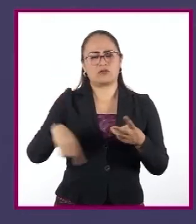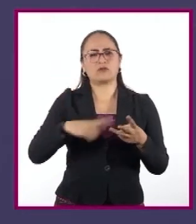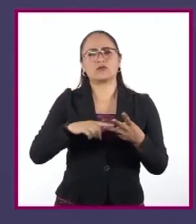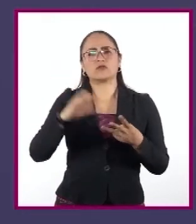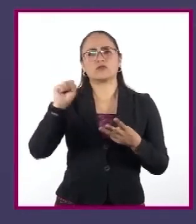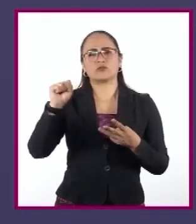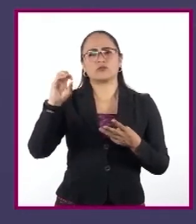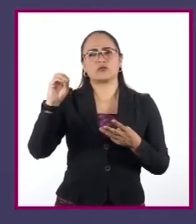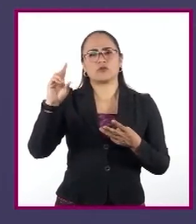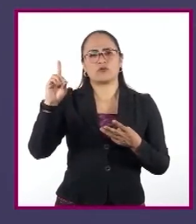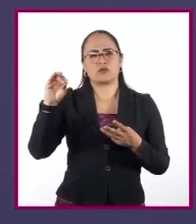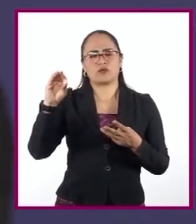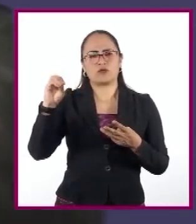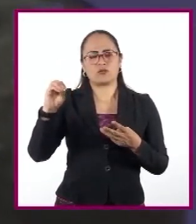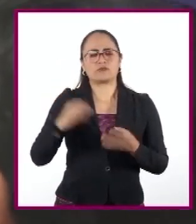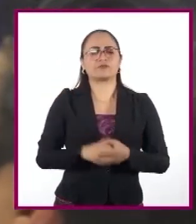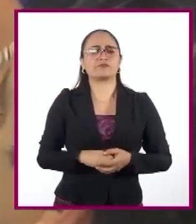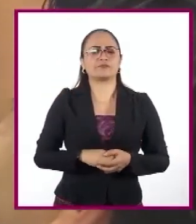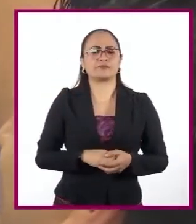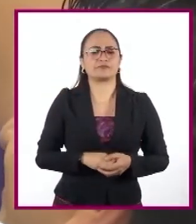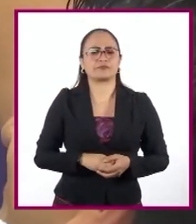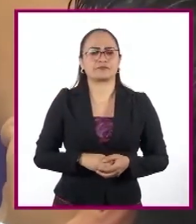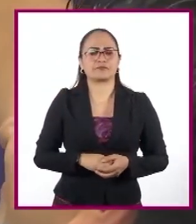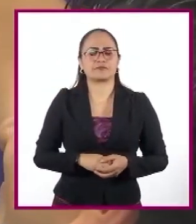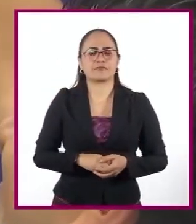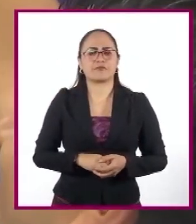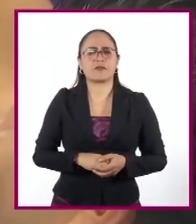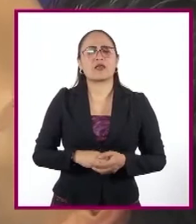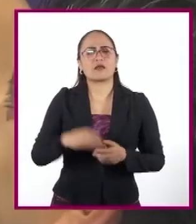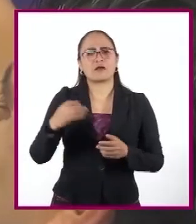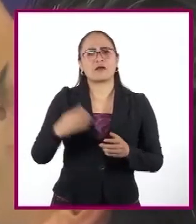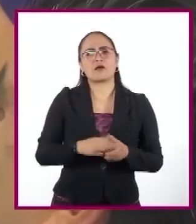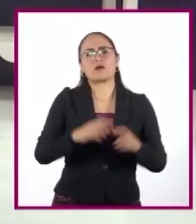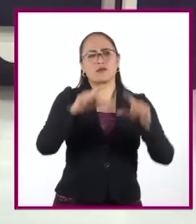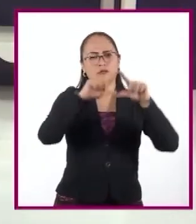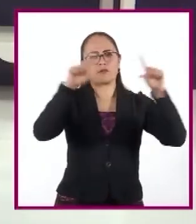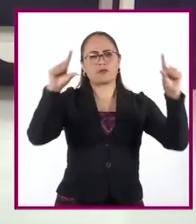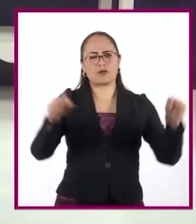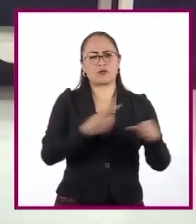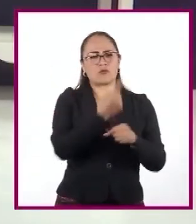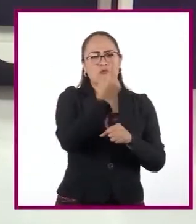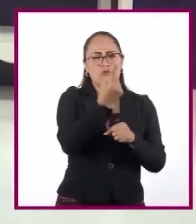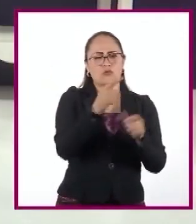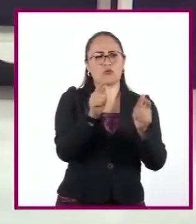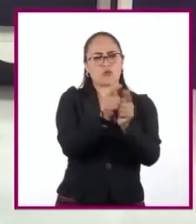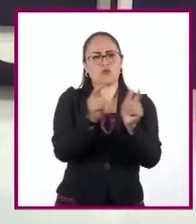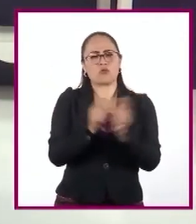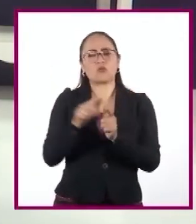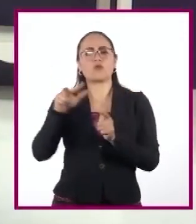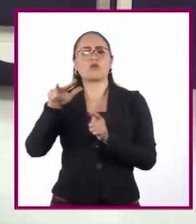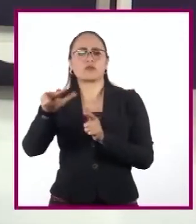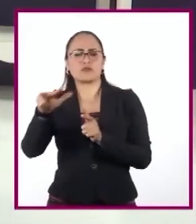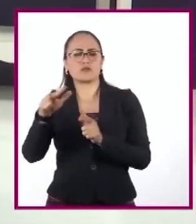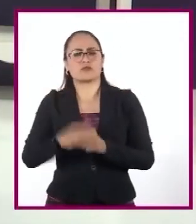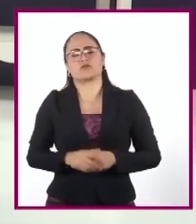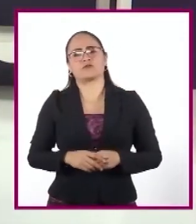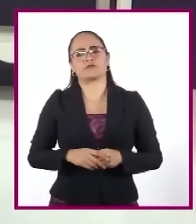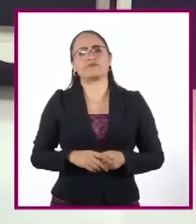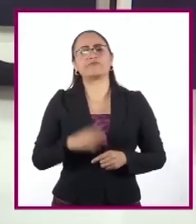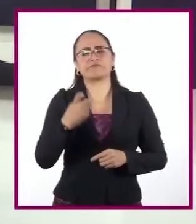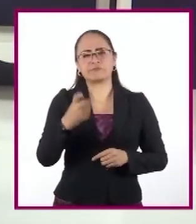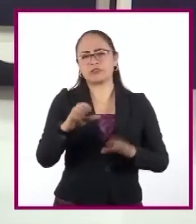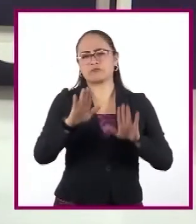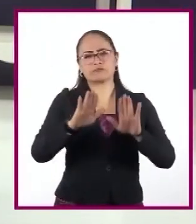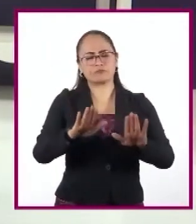helio submarino, lo ubicamos en el periodo 1 y en el grupo 18. Por ser un elemento